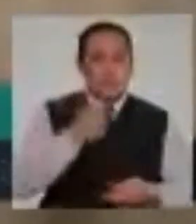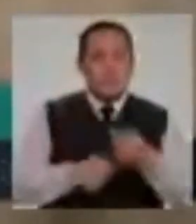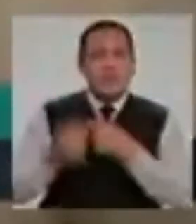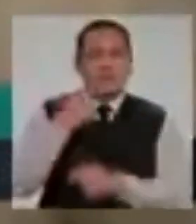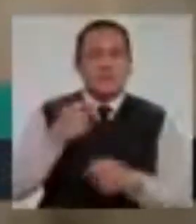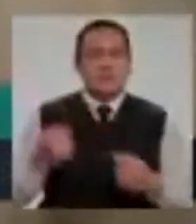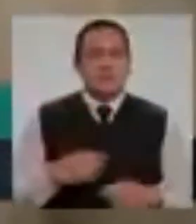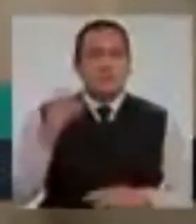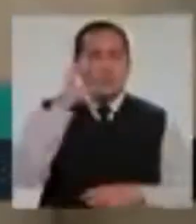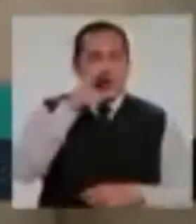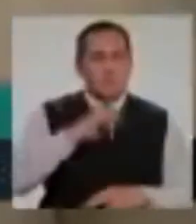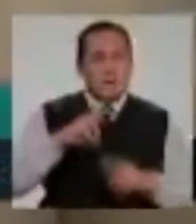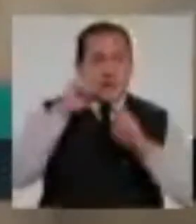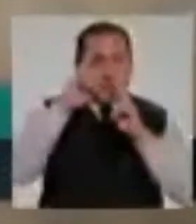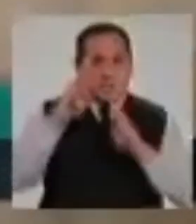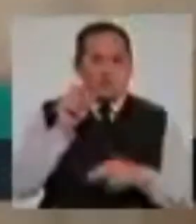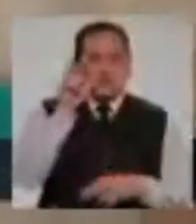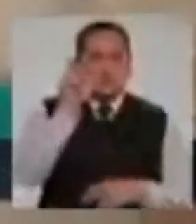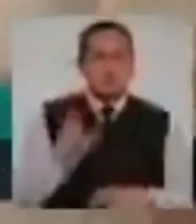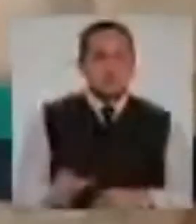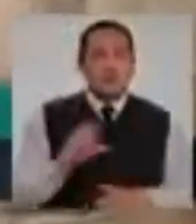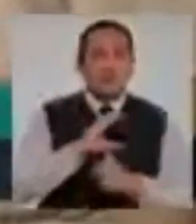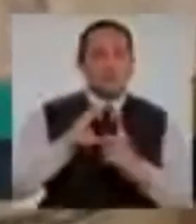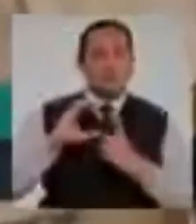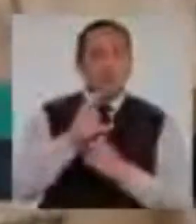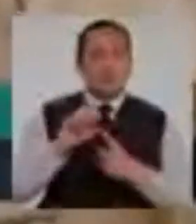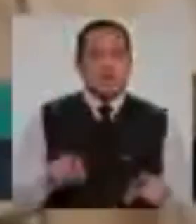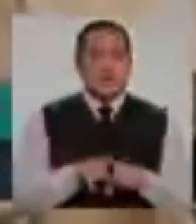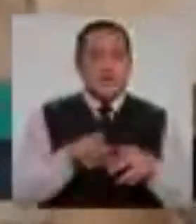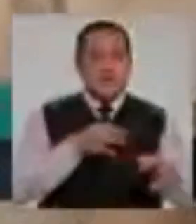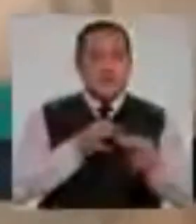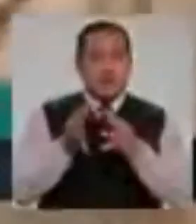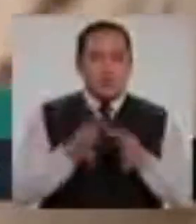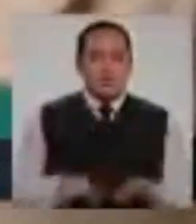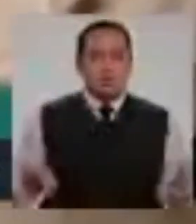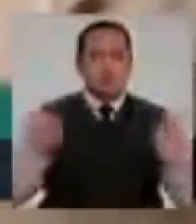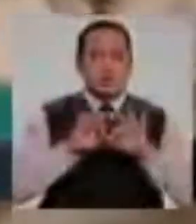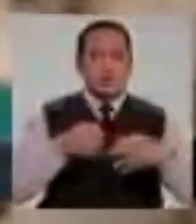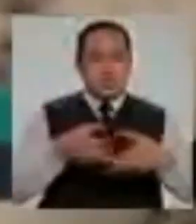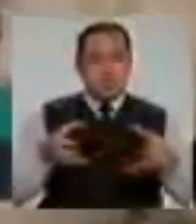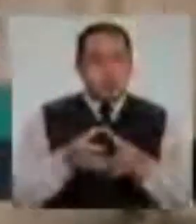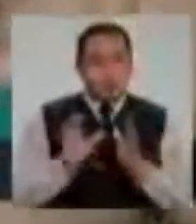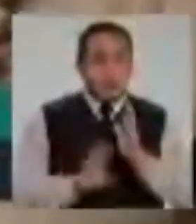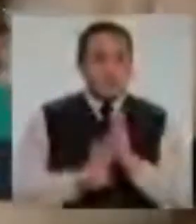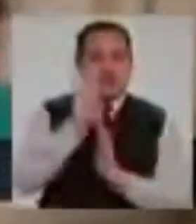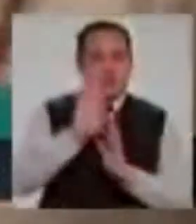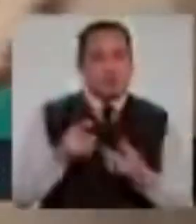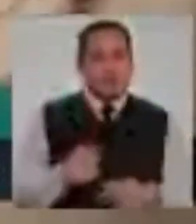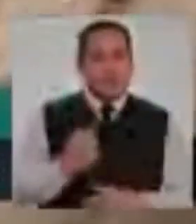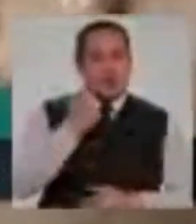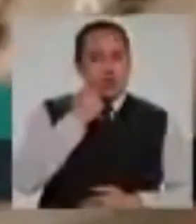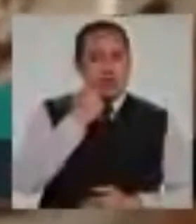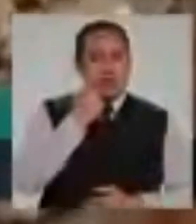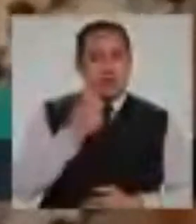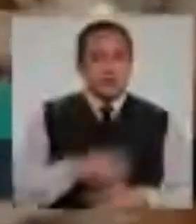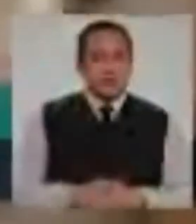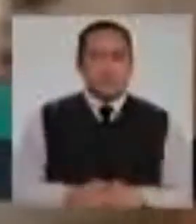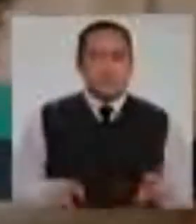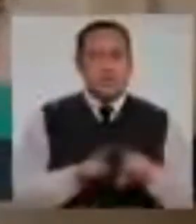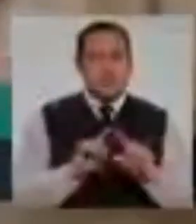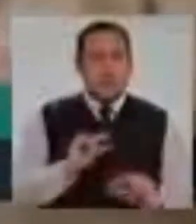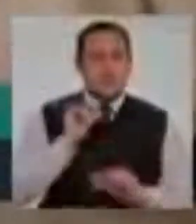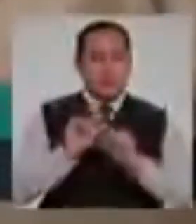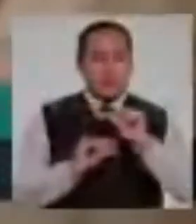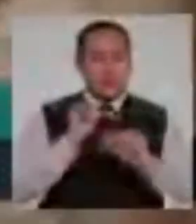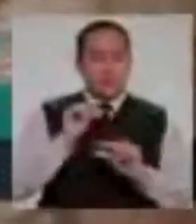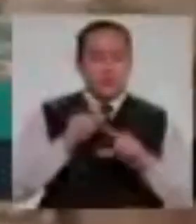mercados, por eso es que respetamos su identidad. Explicó la importancia de que este sector emprendedor sea reconocido. En la medida